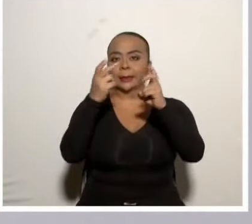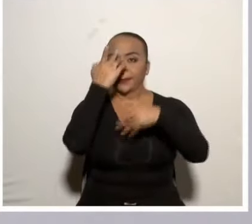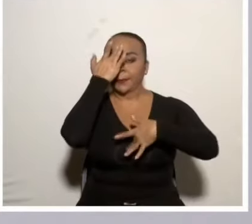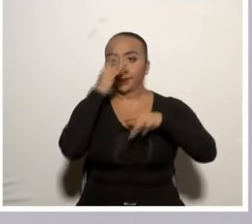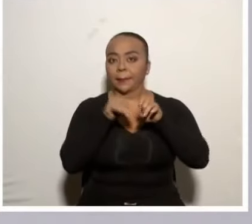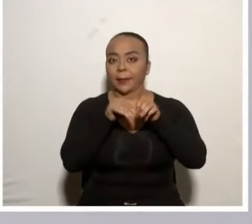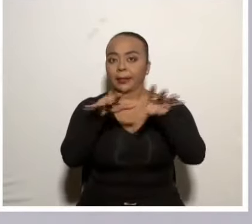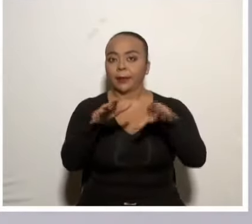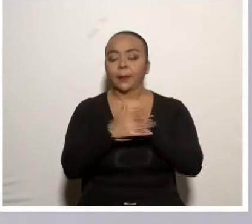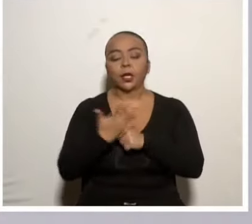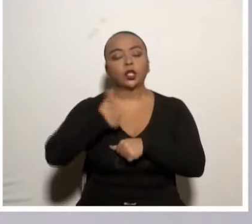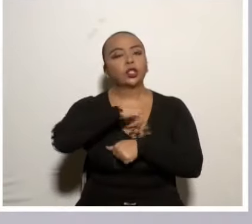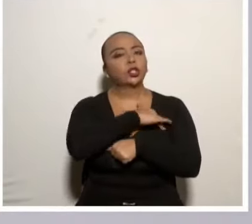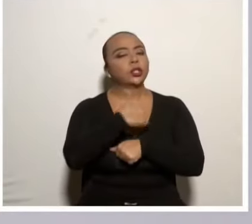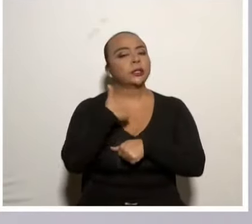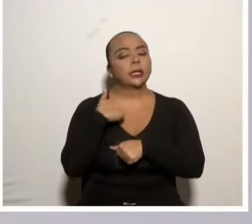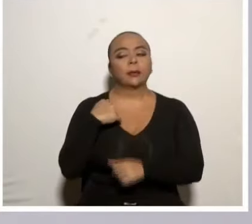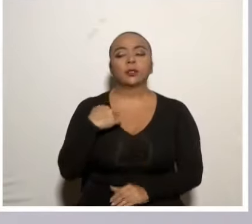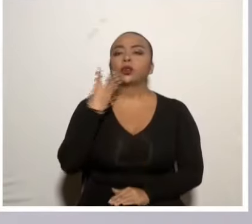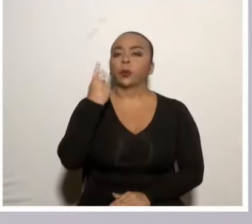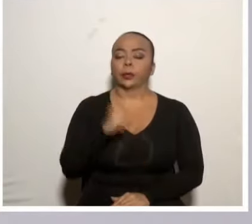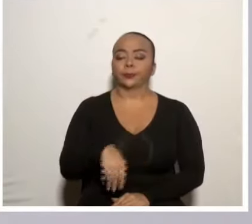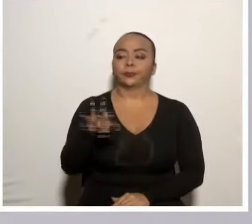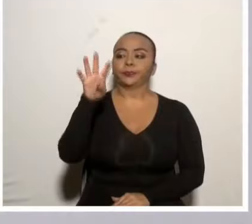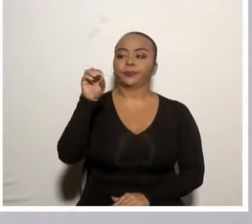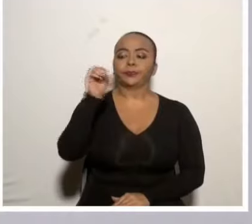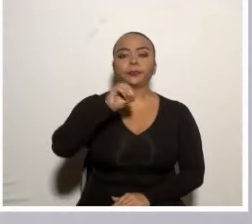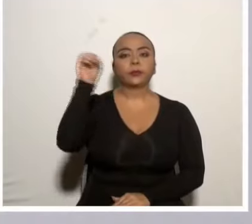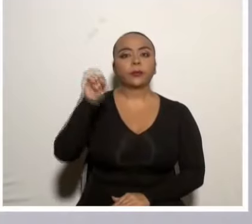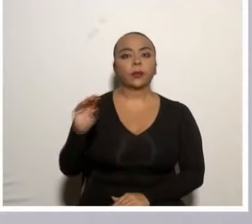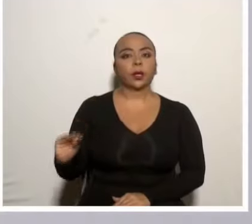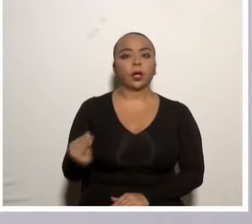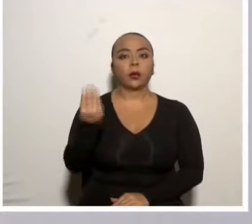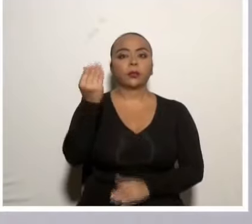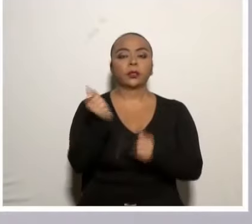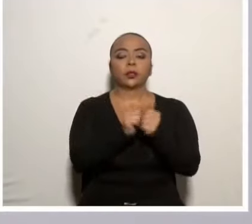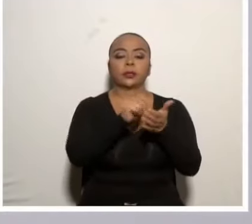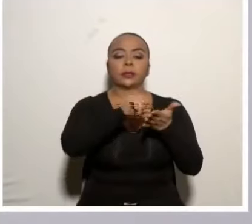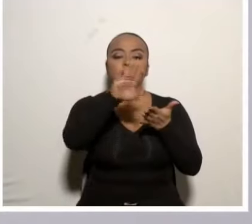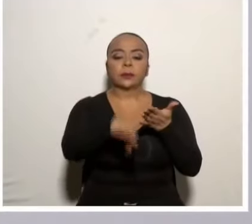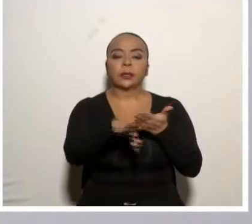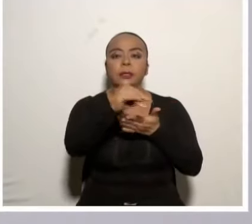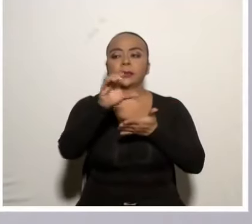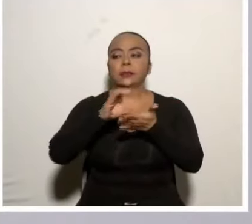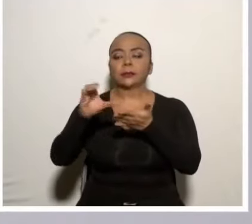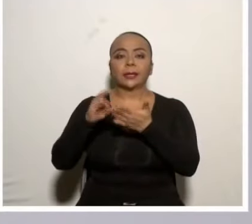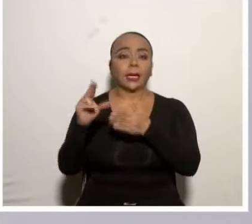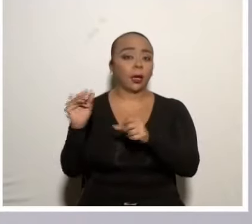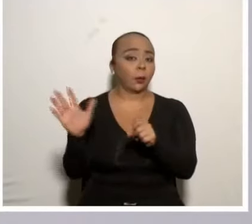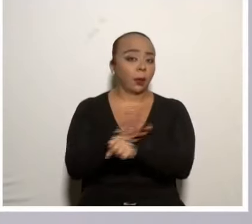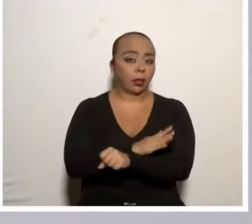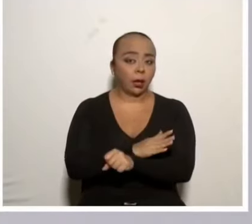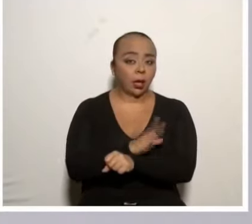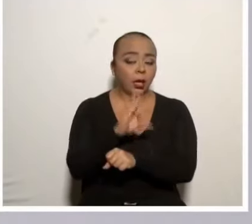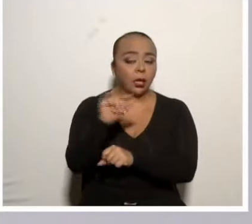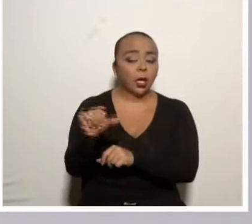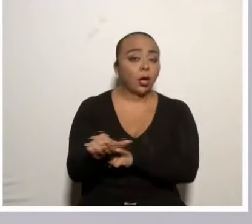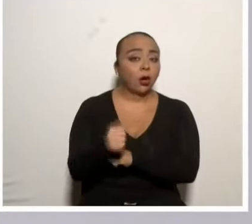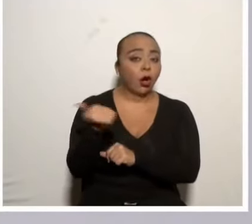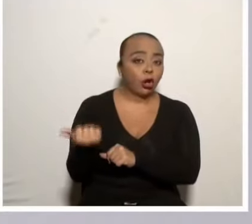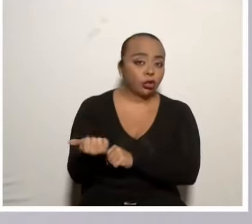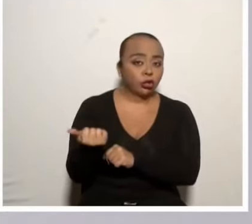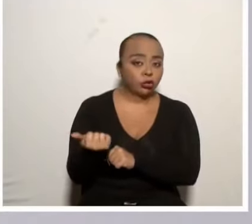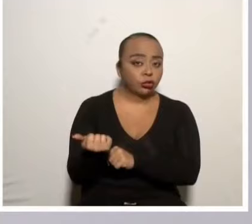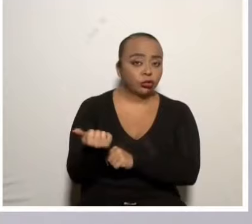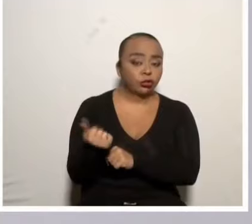pandemia, teníamos un 40% de jóvenes con primaria y secundaria incompleta y otros incluso ni